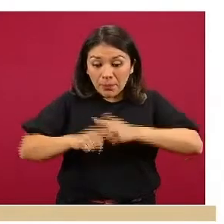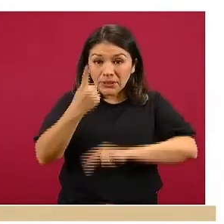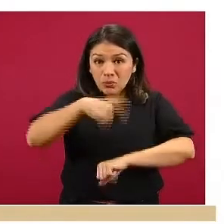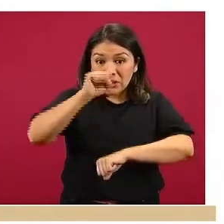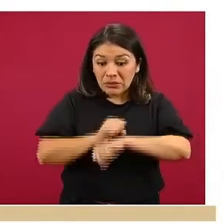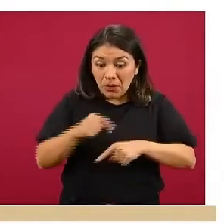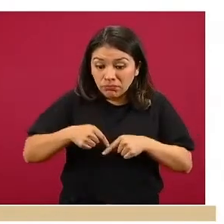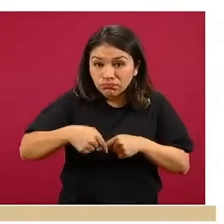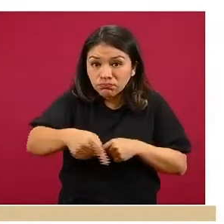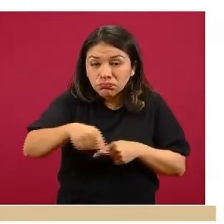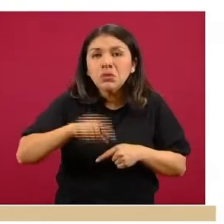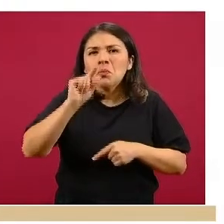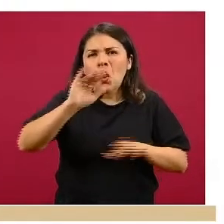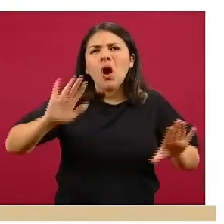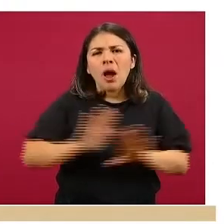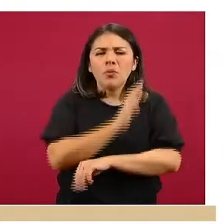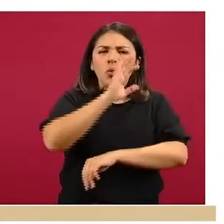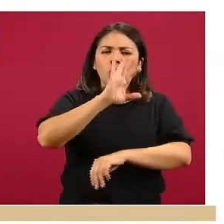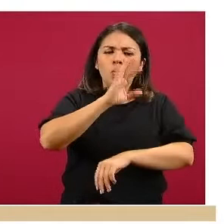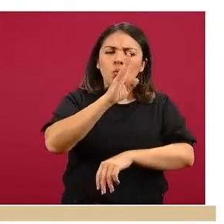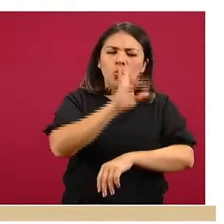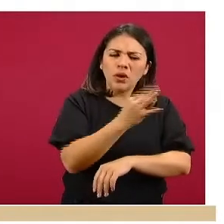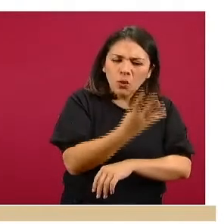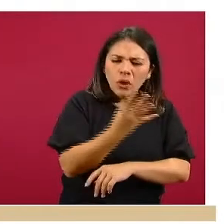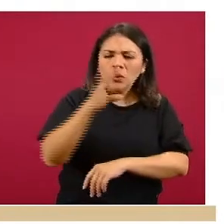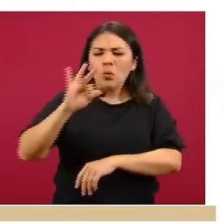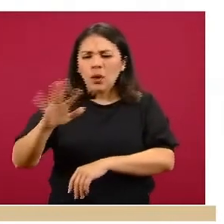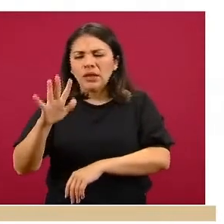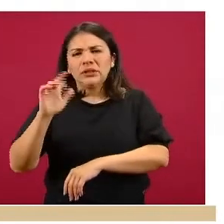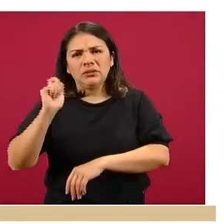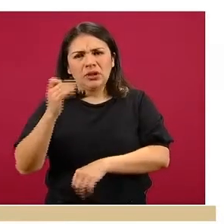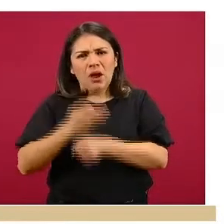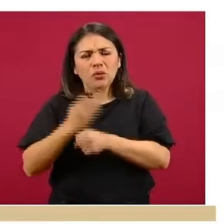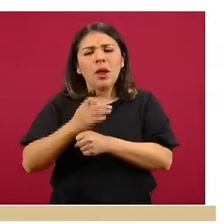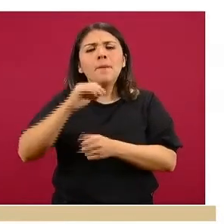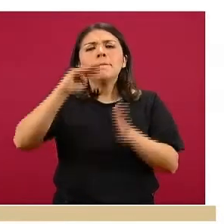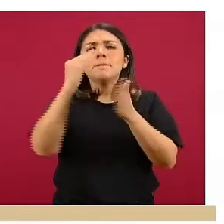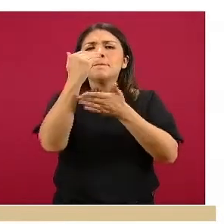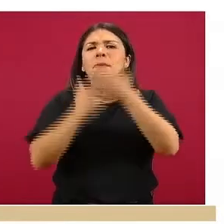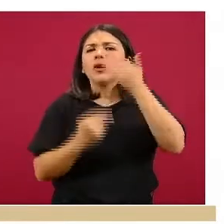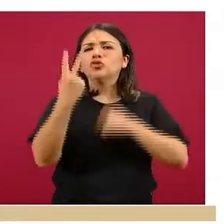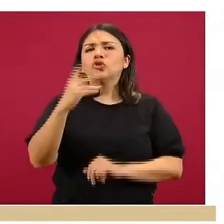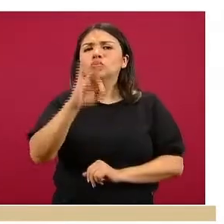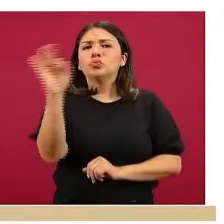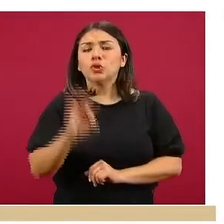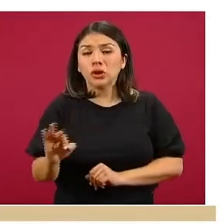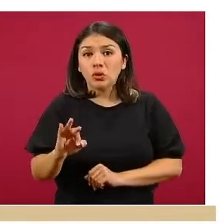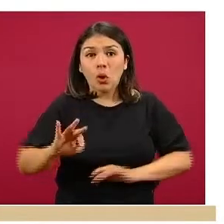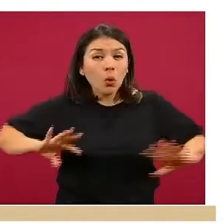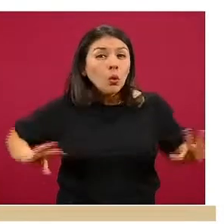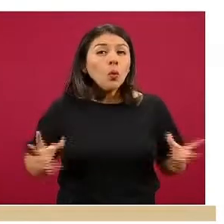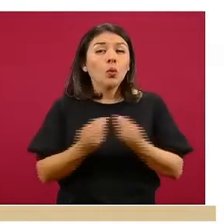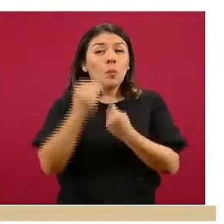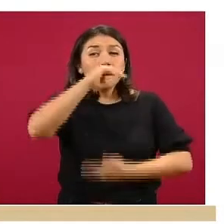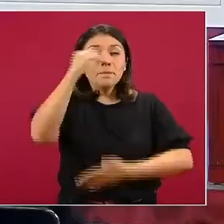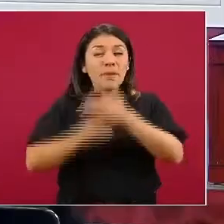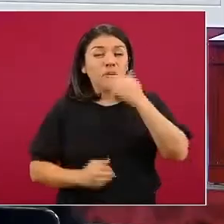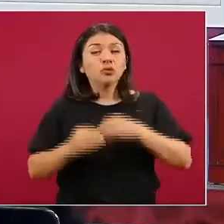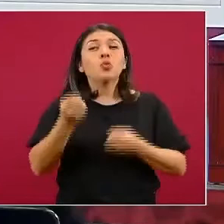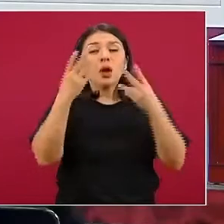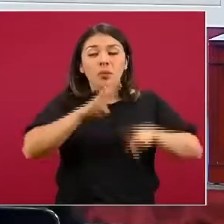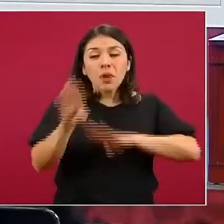un cambio entre la semana 44 y la 45 de -2%. La reducción absoluta de la mortalidad por